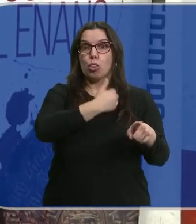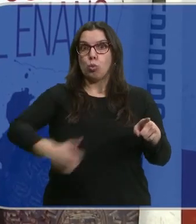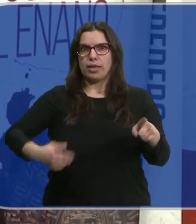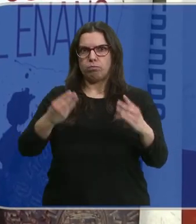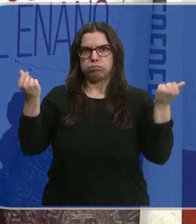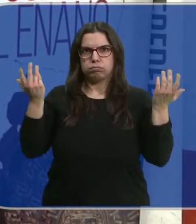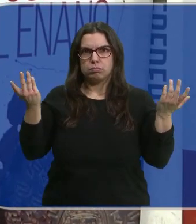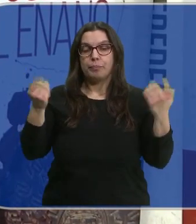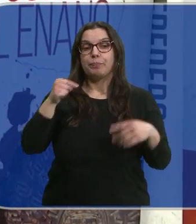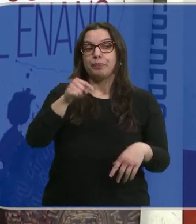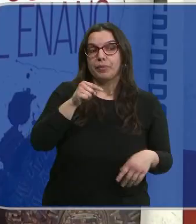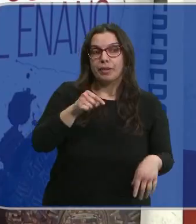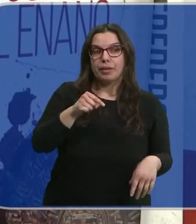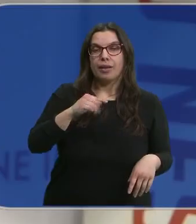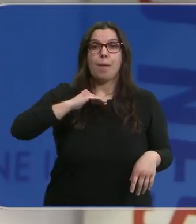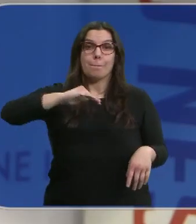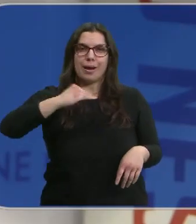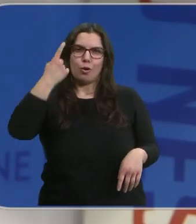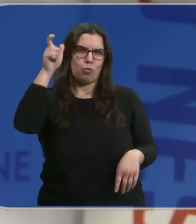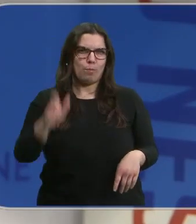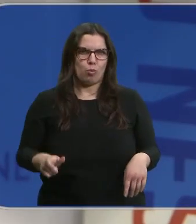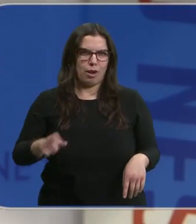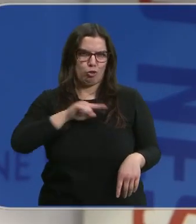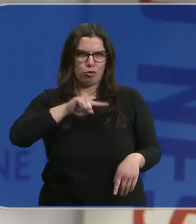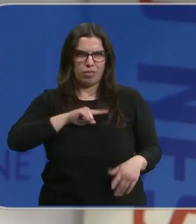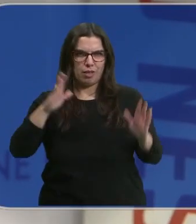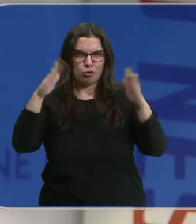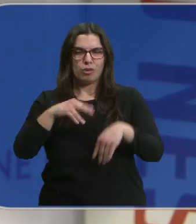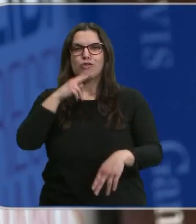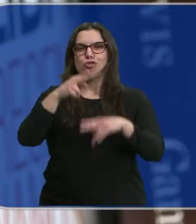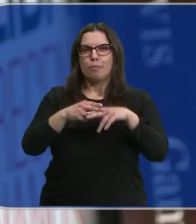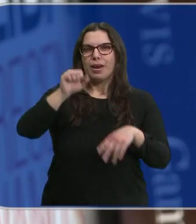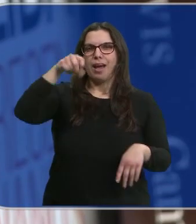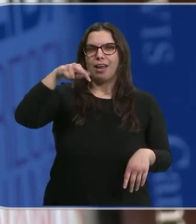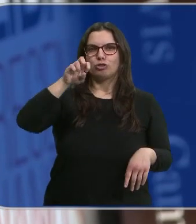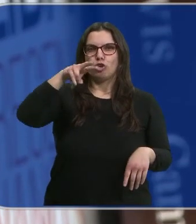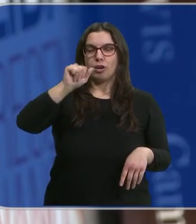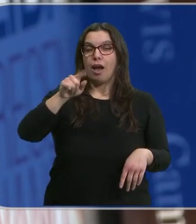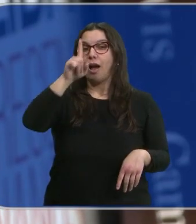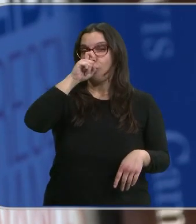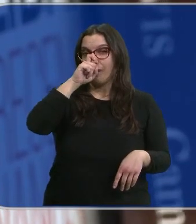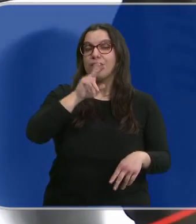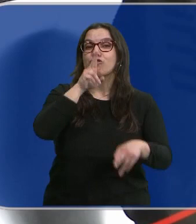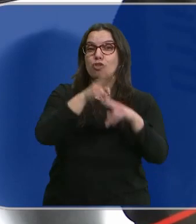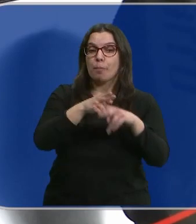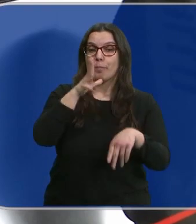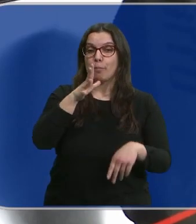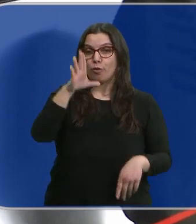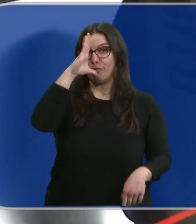desaparecido. Esta vez la mala será una mujer sin escrúpulos, Antonia Monterroso. Apunten su nombre